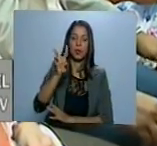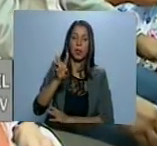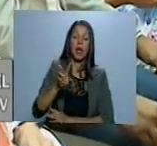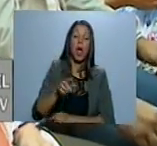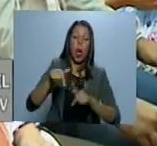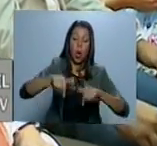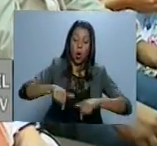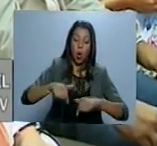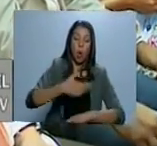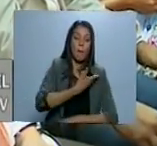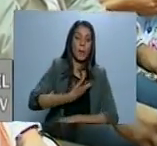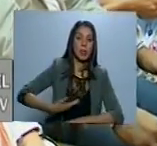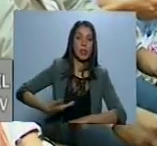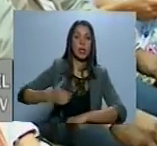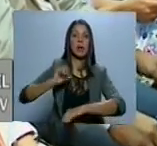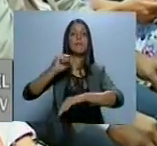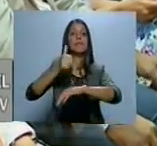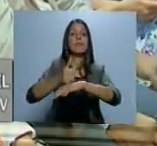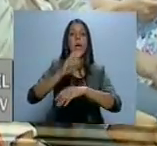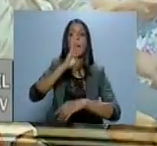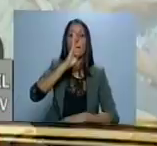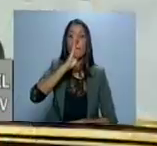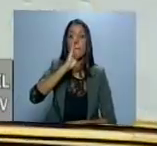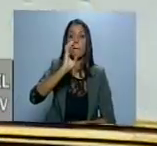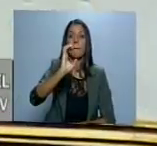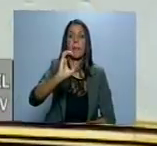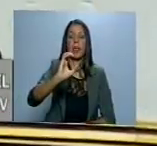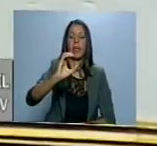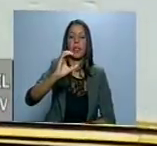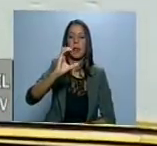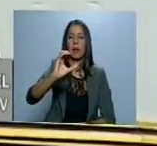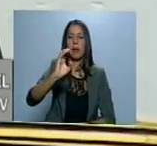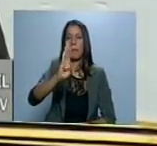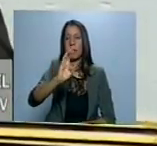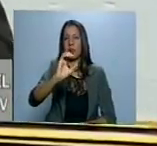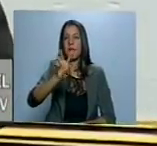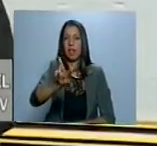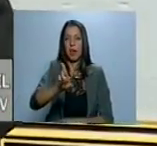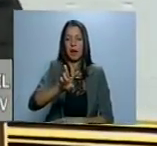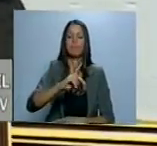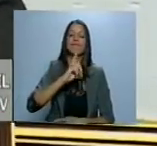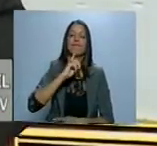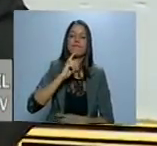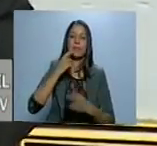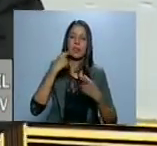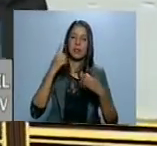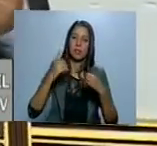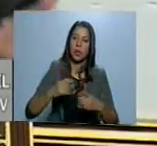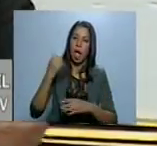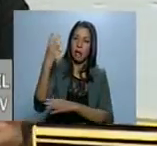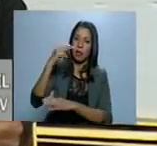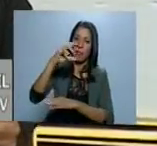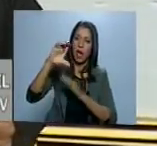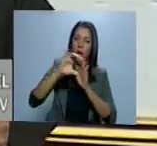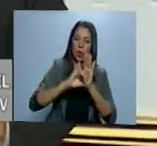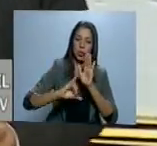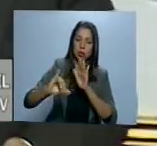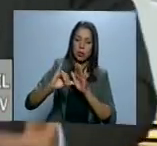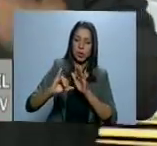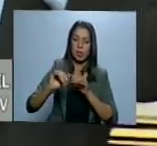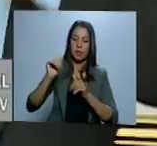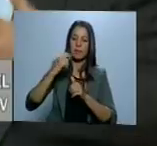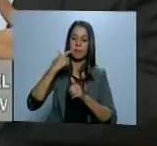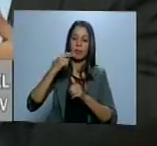de Venezuela, el doctor Lobo, pues existe la Asamblea Nacional Constituyente,